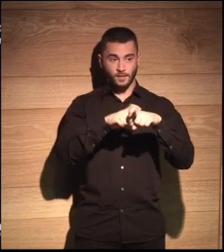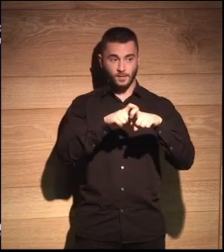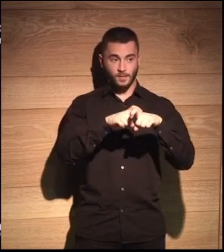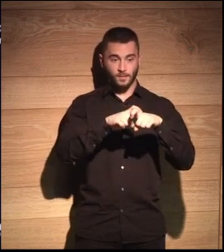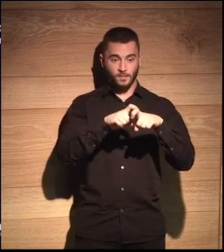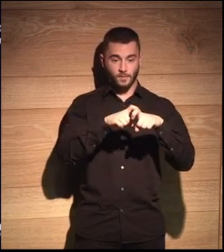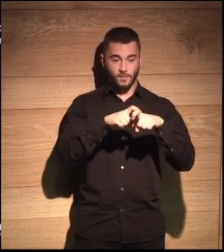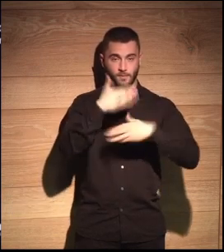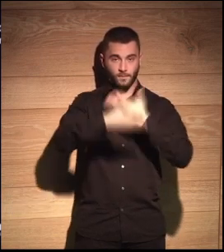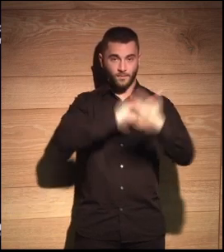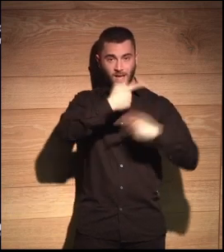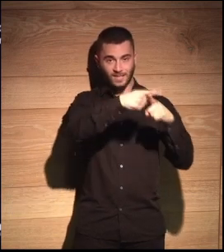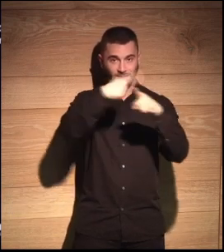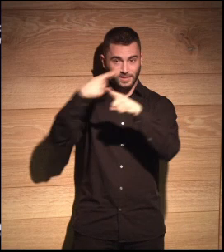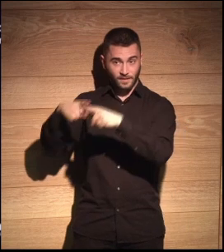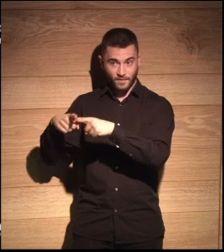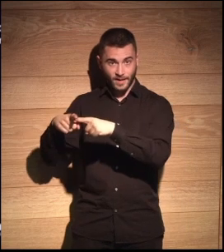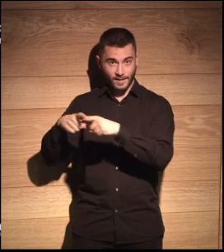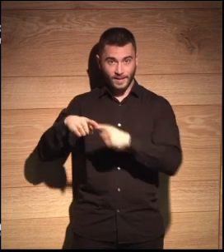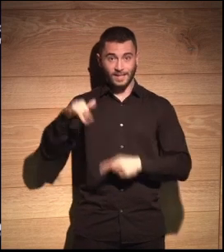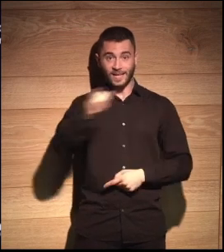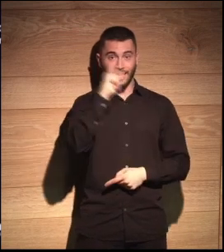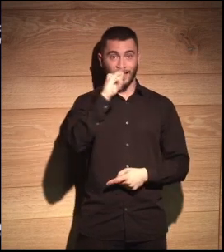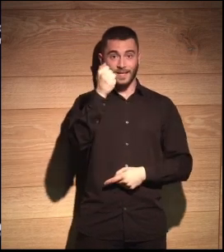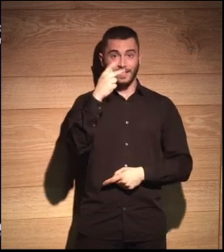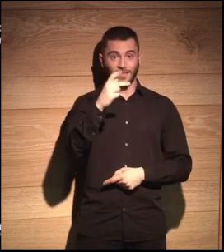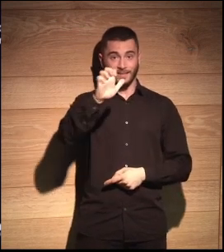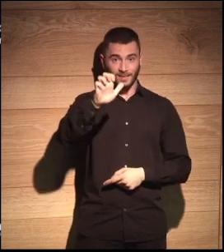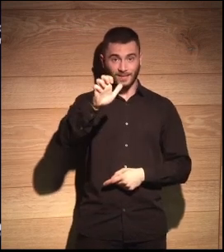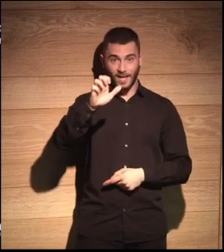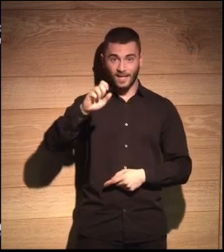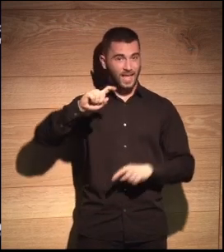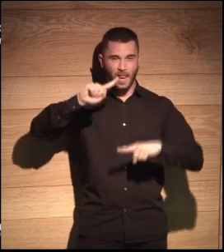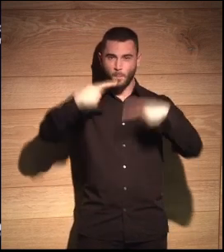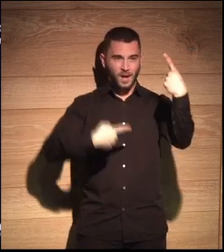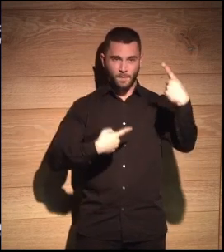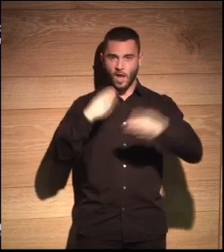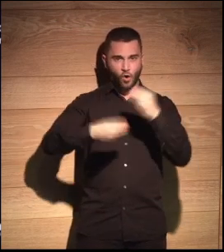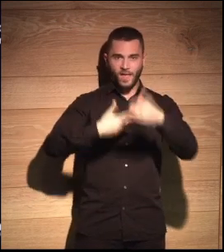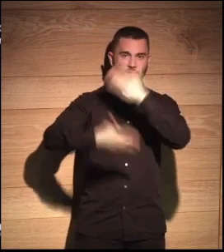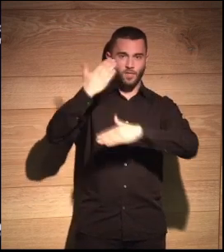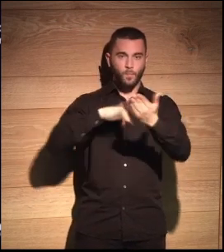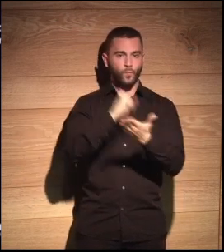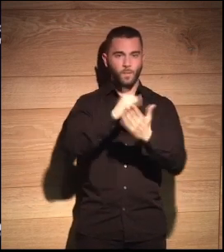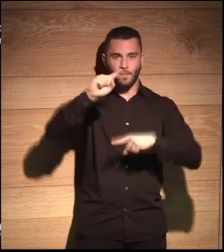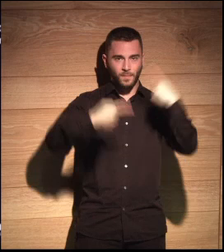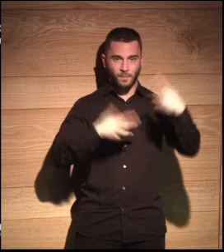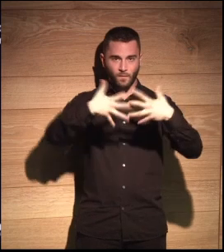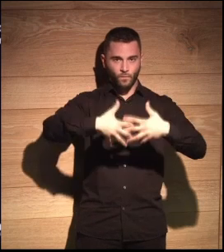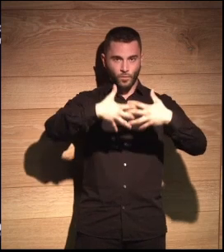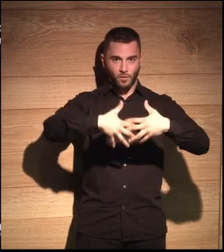las distintas fases que se llevan. Y realmente Jake fue el primero que se hizo, la primera prueba con la que funcionamos, que quedamos